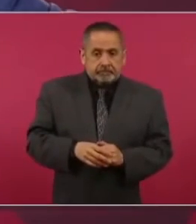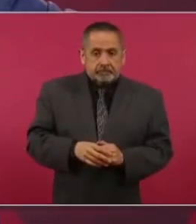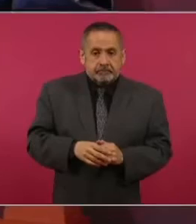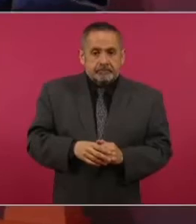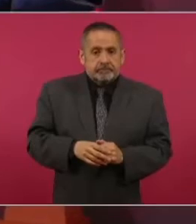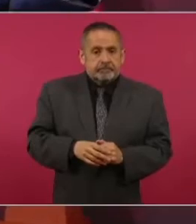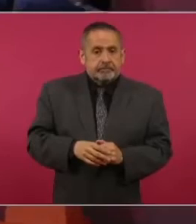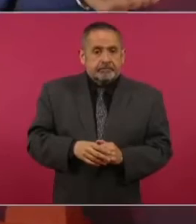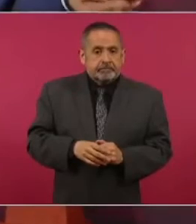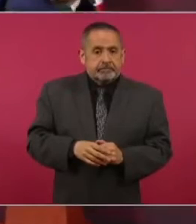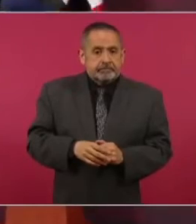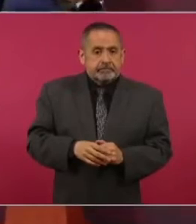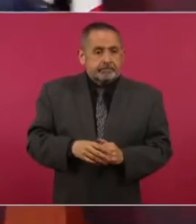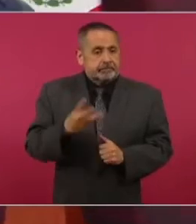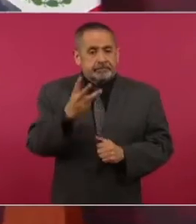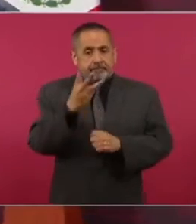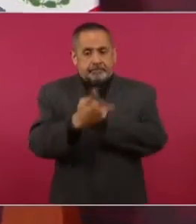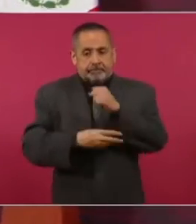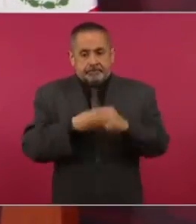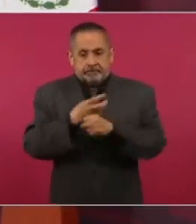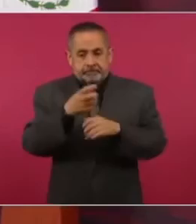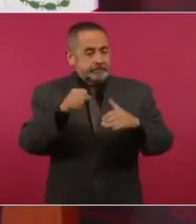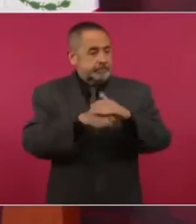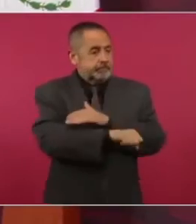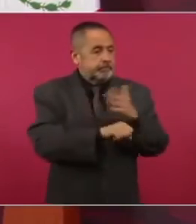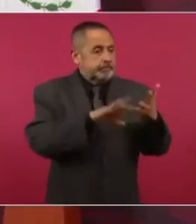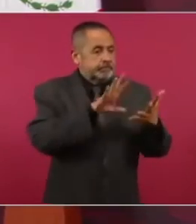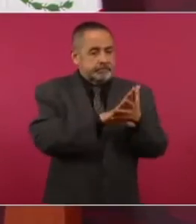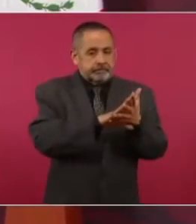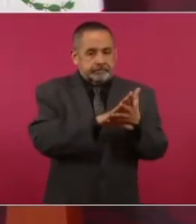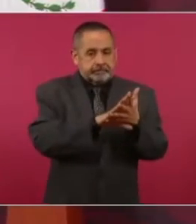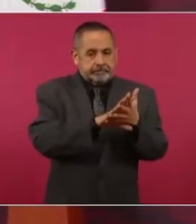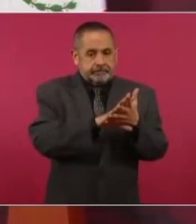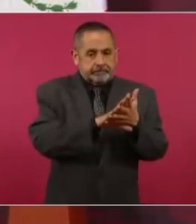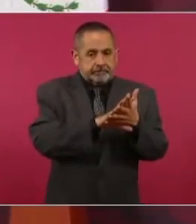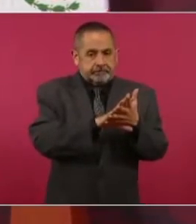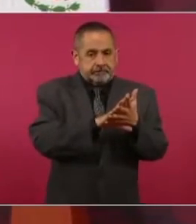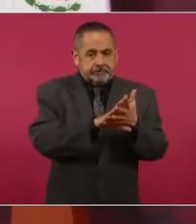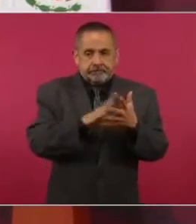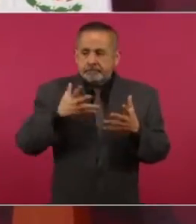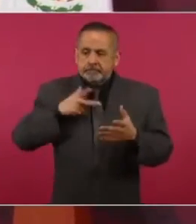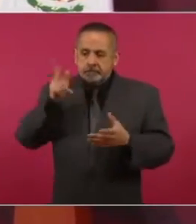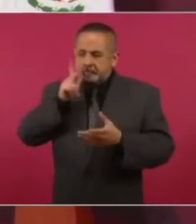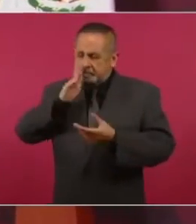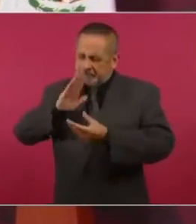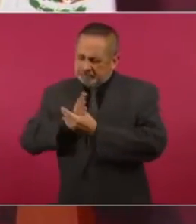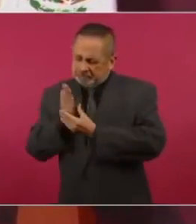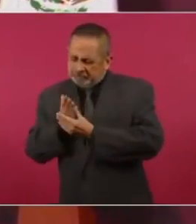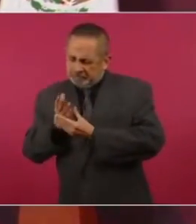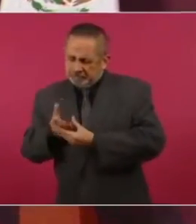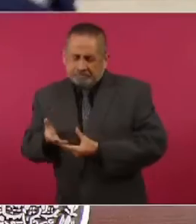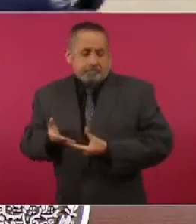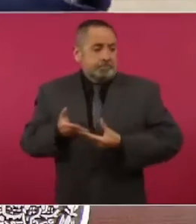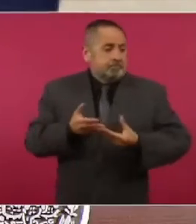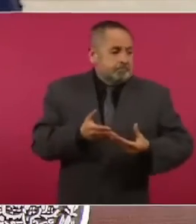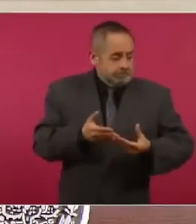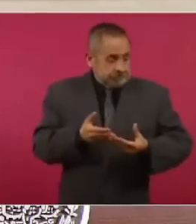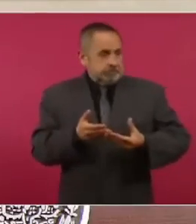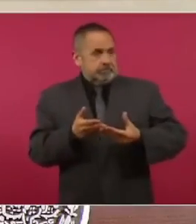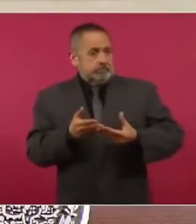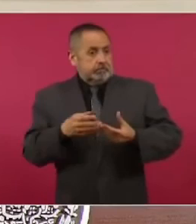tiene 3 años detenido, se supone que tiene todas las pruebas y